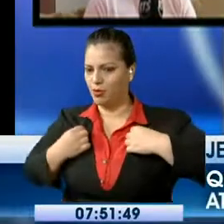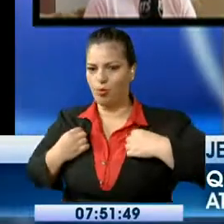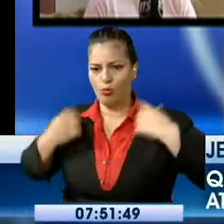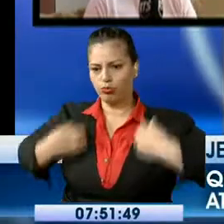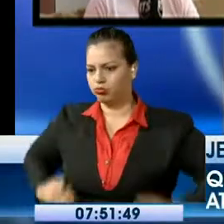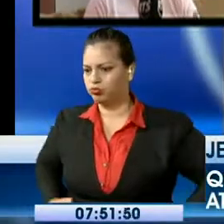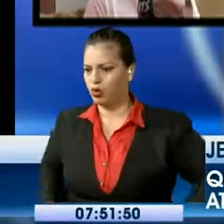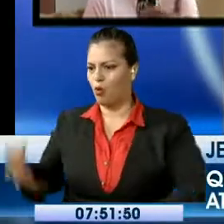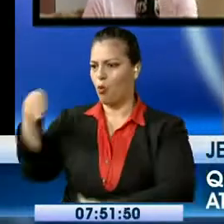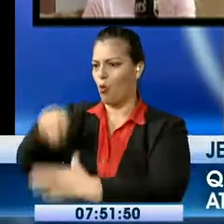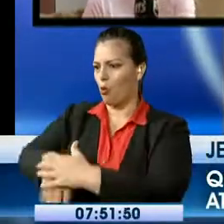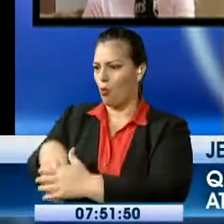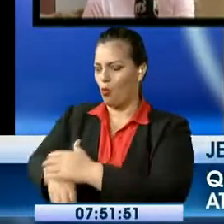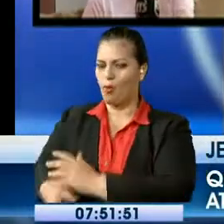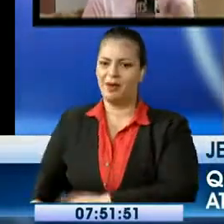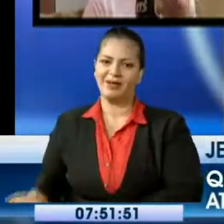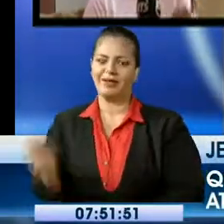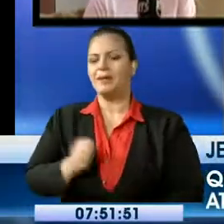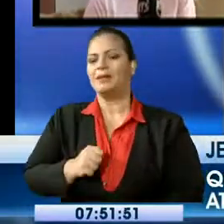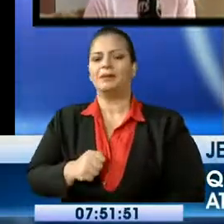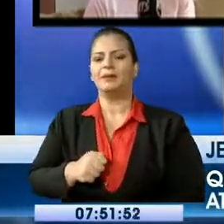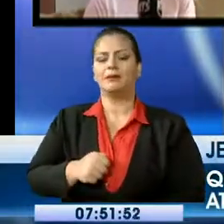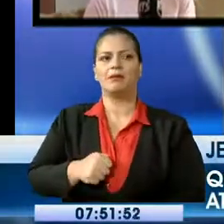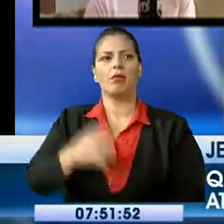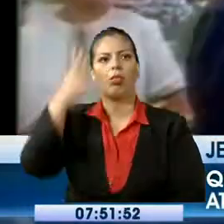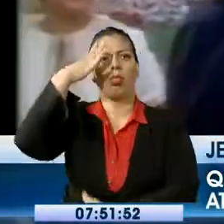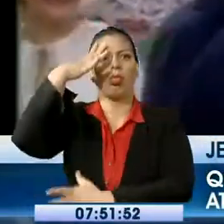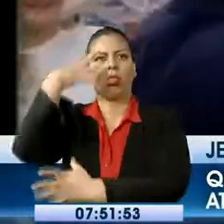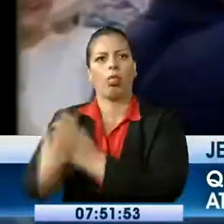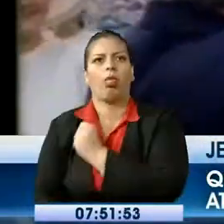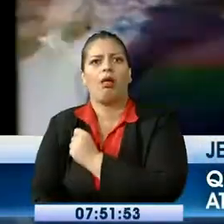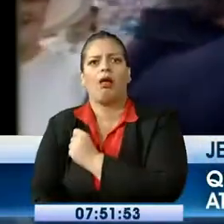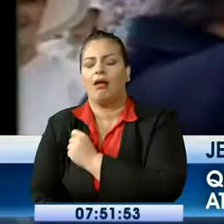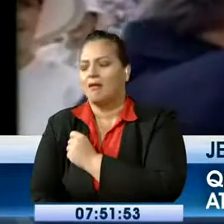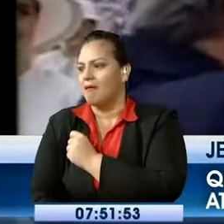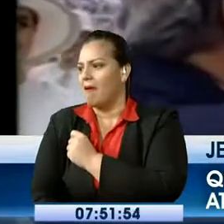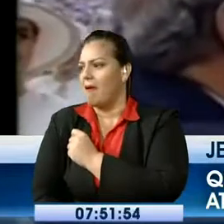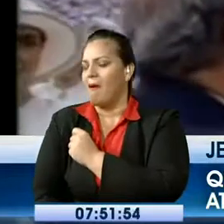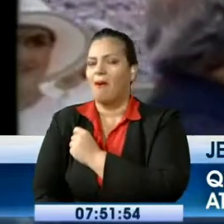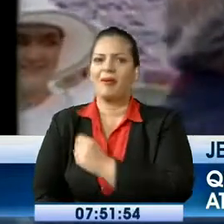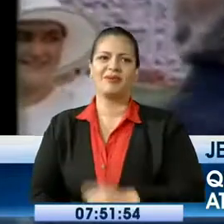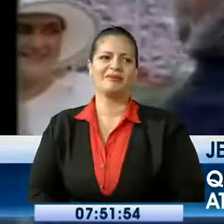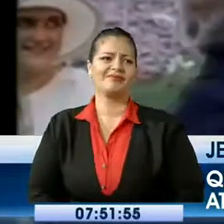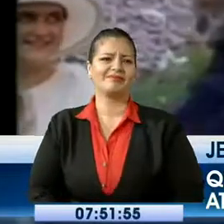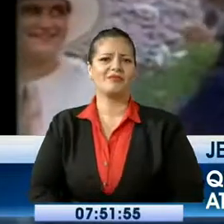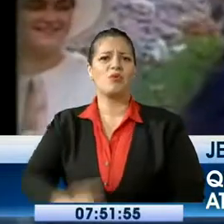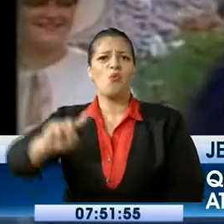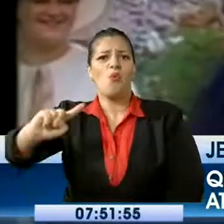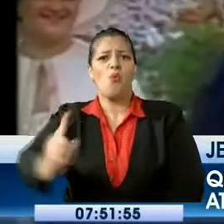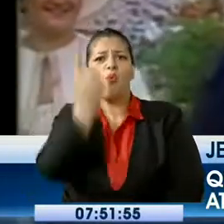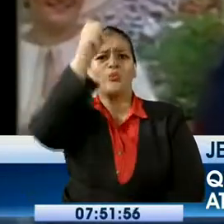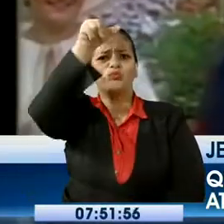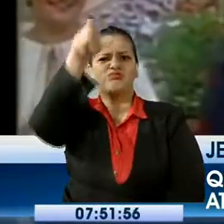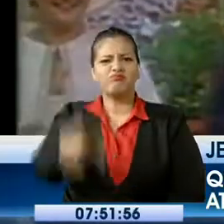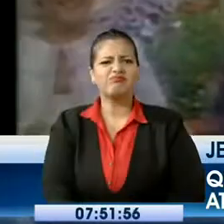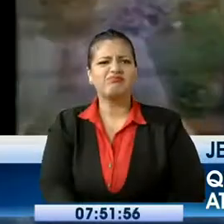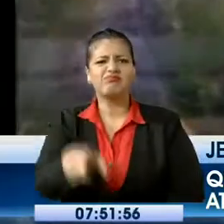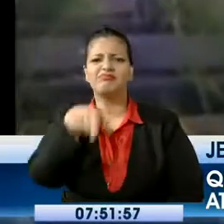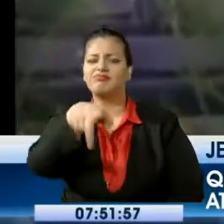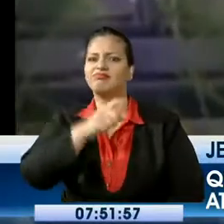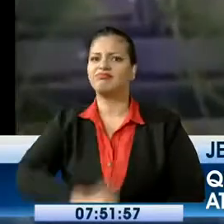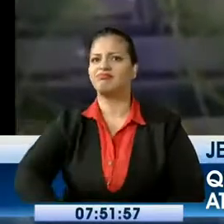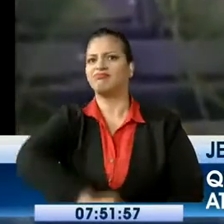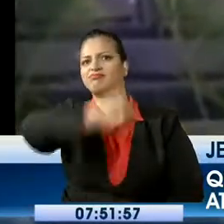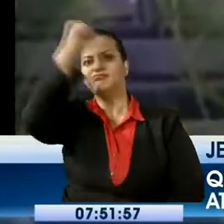detenido hasta que vayan y traigan los documentos. Pérez es el único ecuatoriano que ha ganado una medalla olímpica de oro para